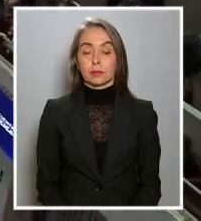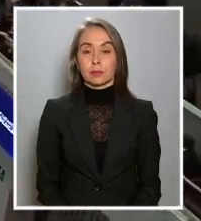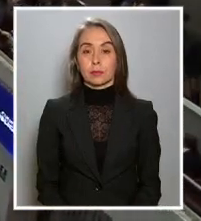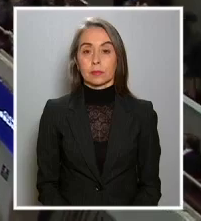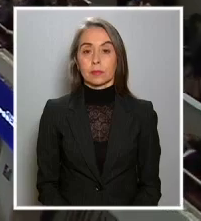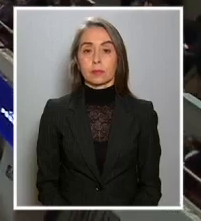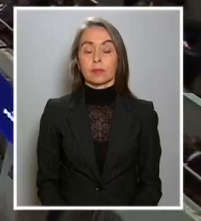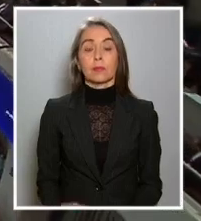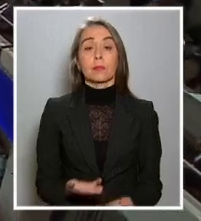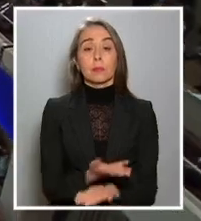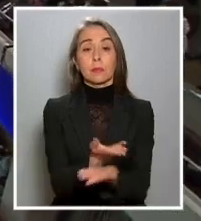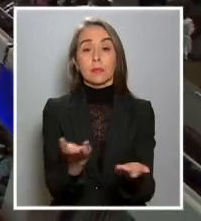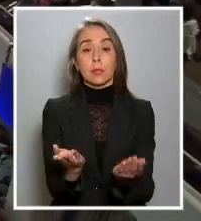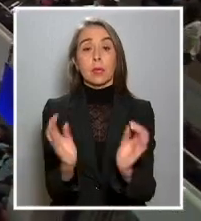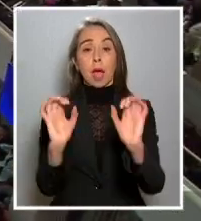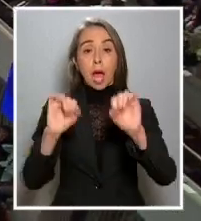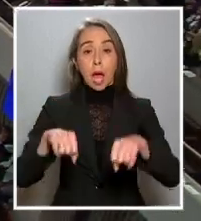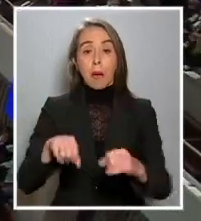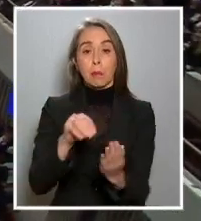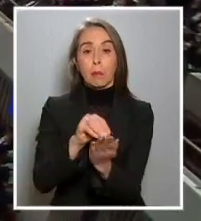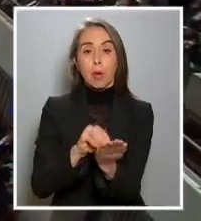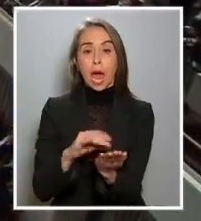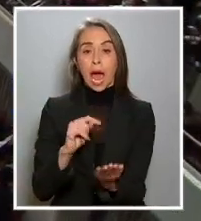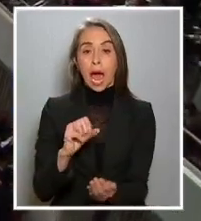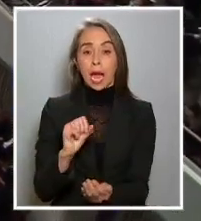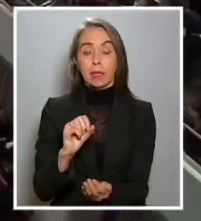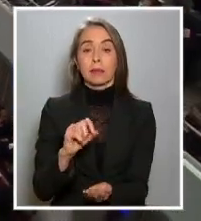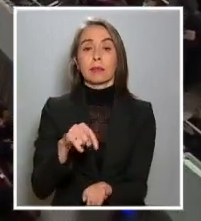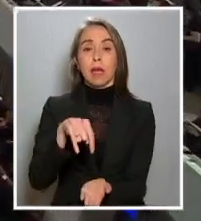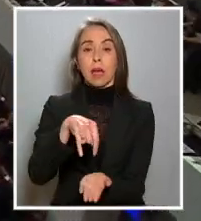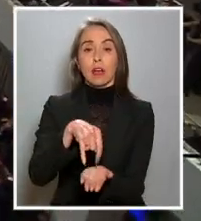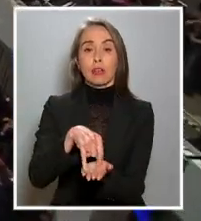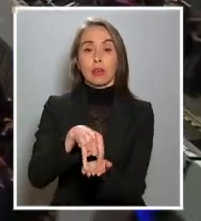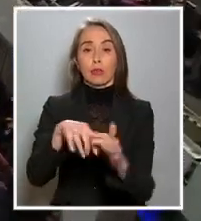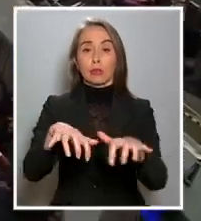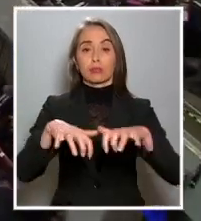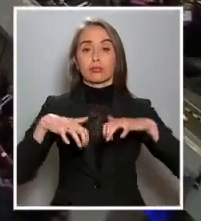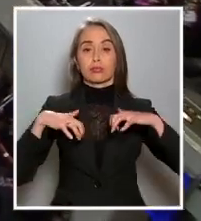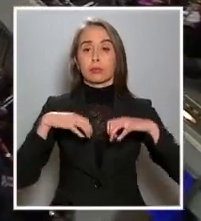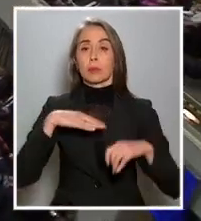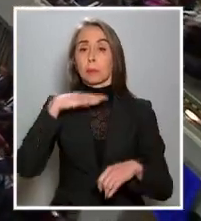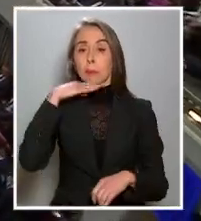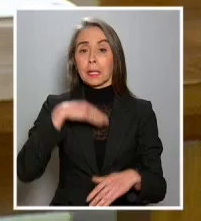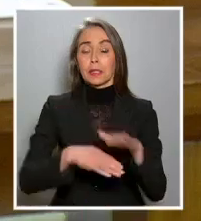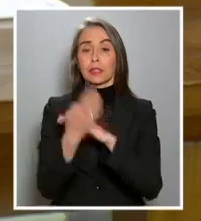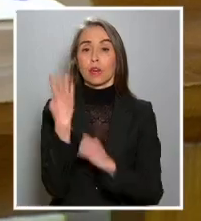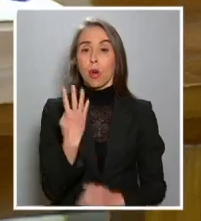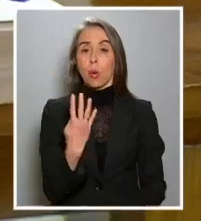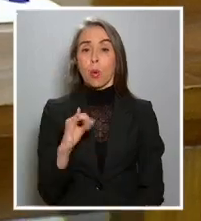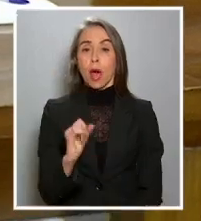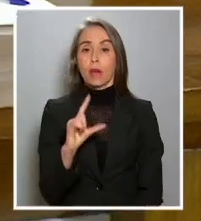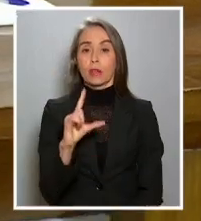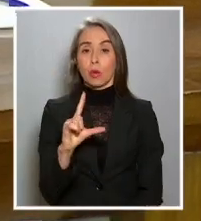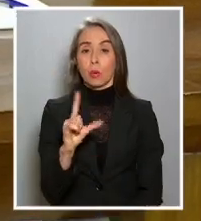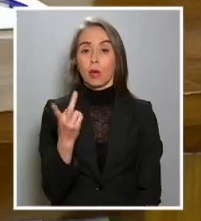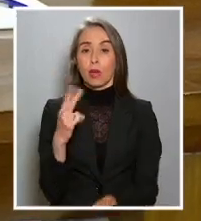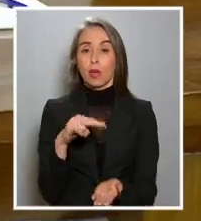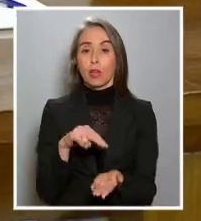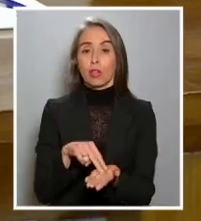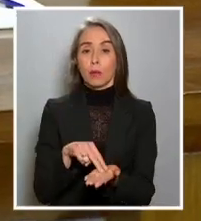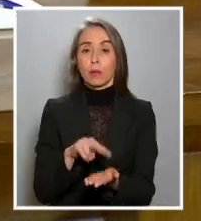Someto a aprobación el acta de la sesión de Congreso Pleno, celebrada el 4 de julio